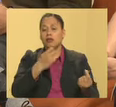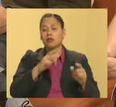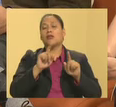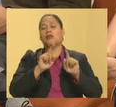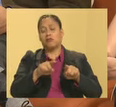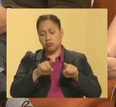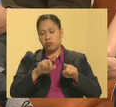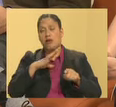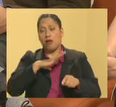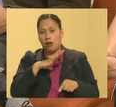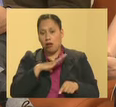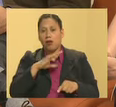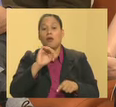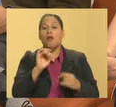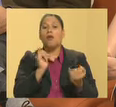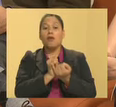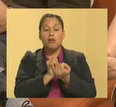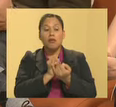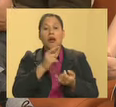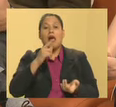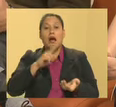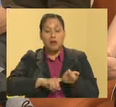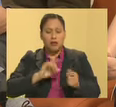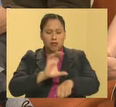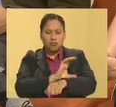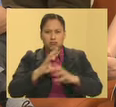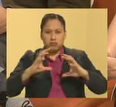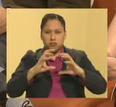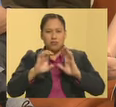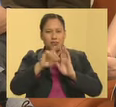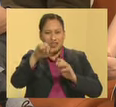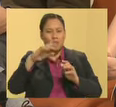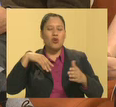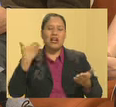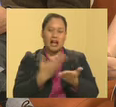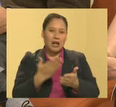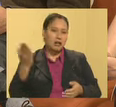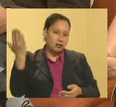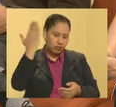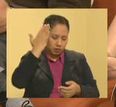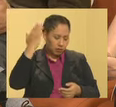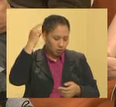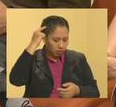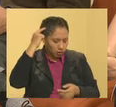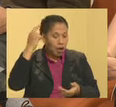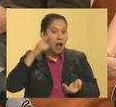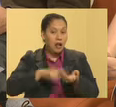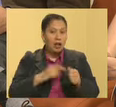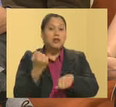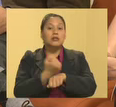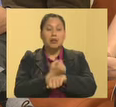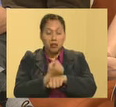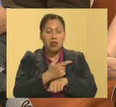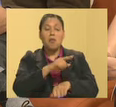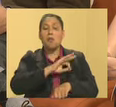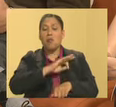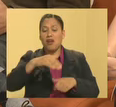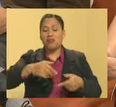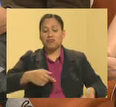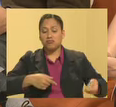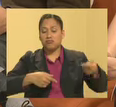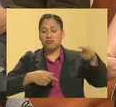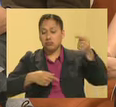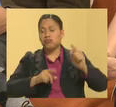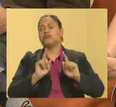crisis epilépticas. En algunas ocasiones, cuando hay golpes en la cabeza y cursan con sangrado, puede haber también como secuela